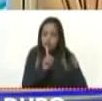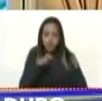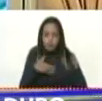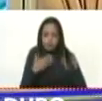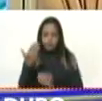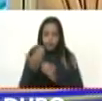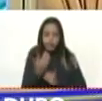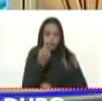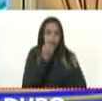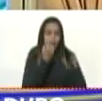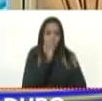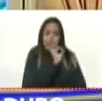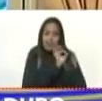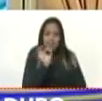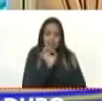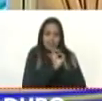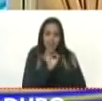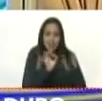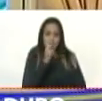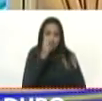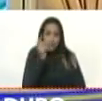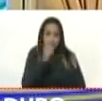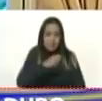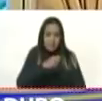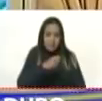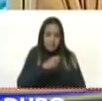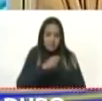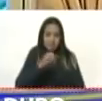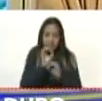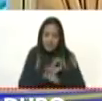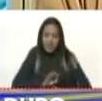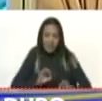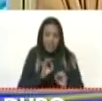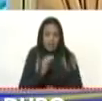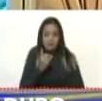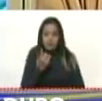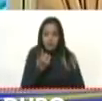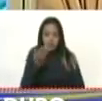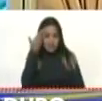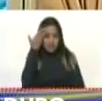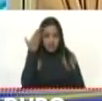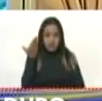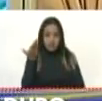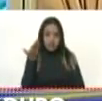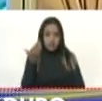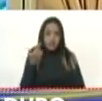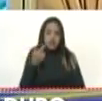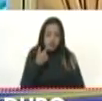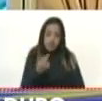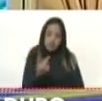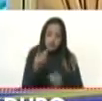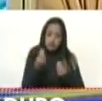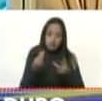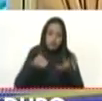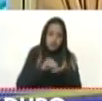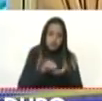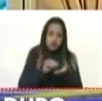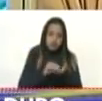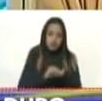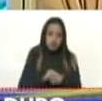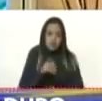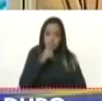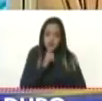una desde hace dos meses, ni una. ¿Ustedes sabían eso? Yo lo he dicho varias veces, ni una caja CLAP